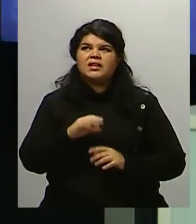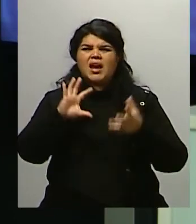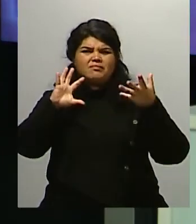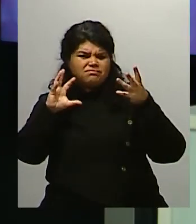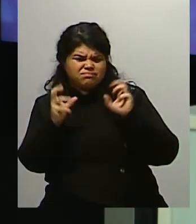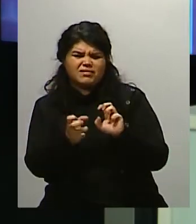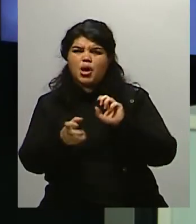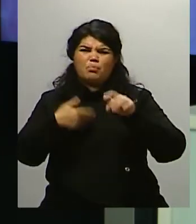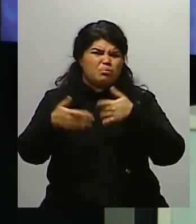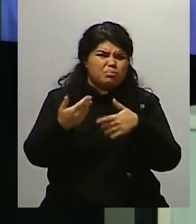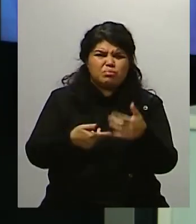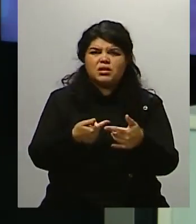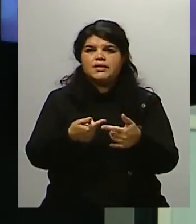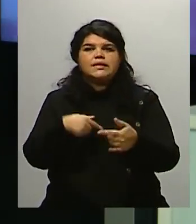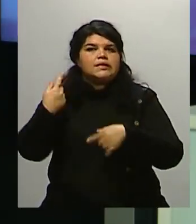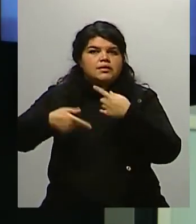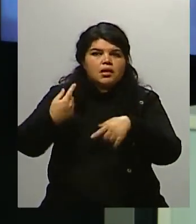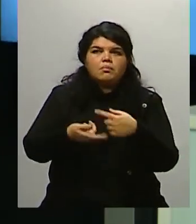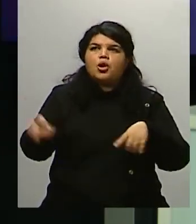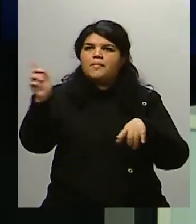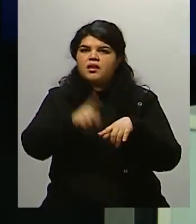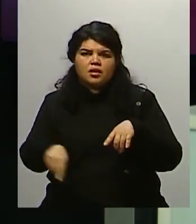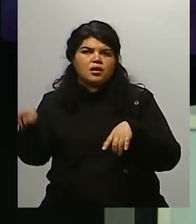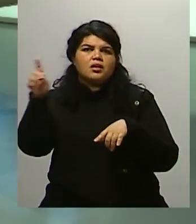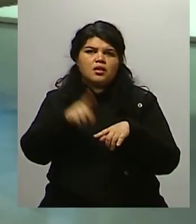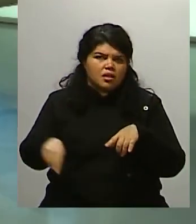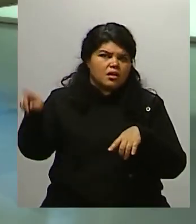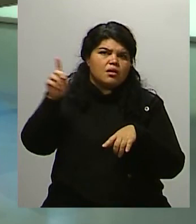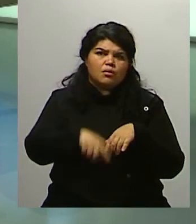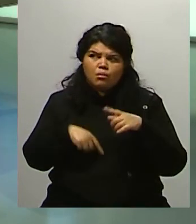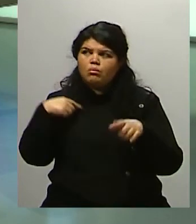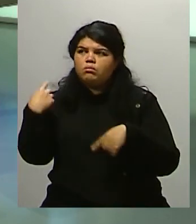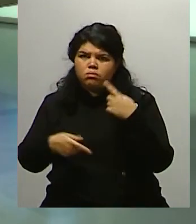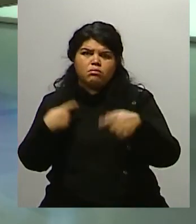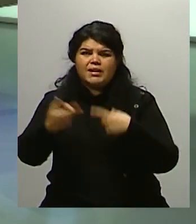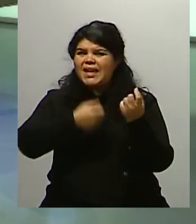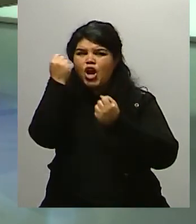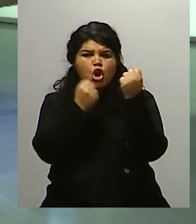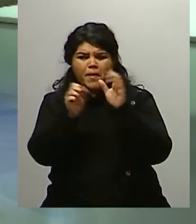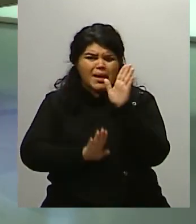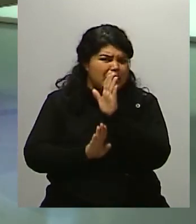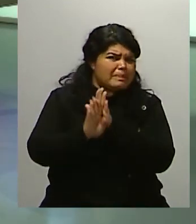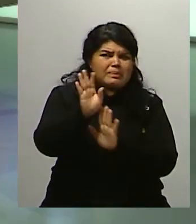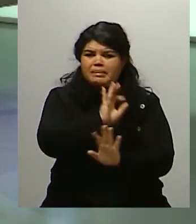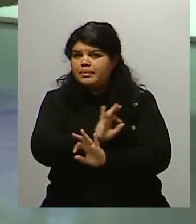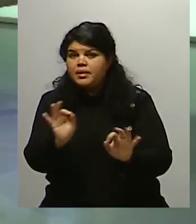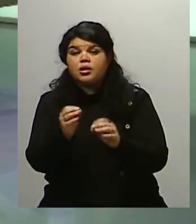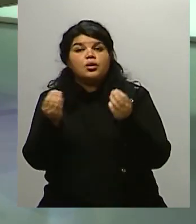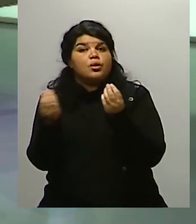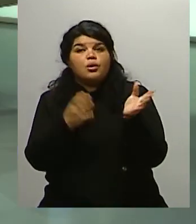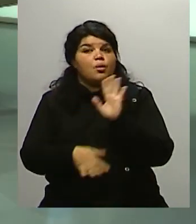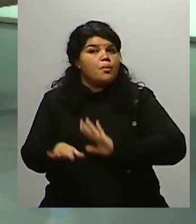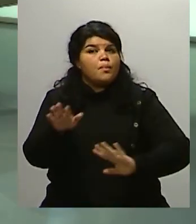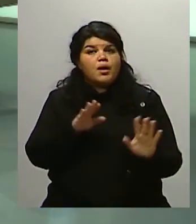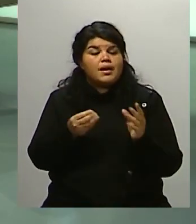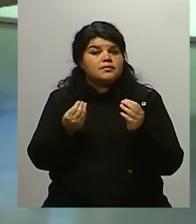económica, que son ciclos y ciclos, y que además es como el lugar donde ellos se amparan para decir, bueno, el tema es siempre hay que bajar el